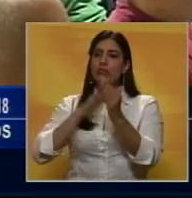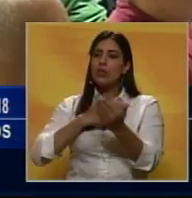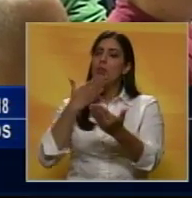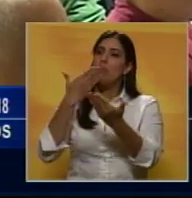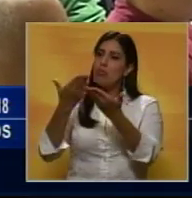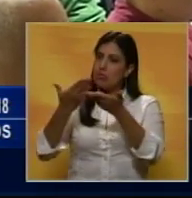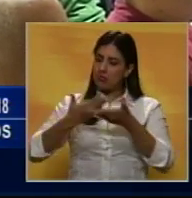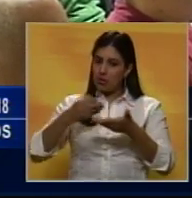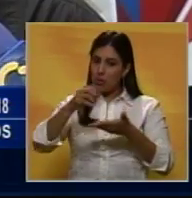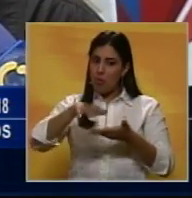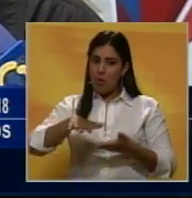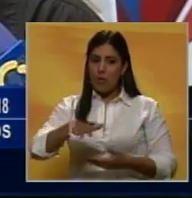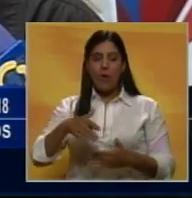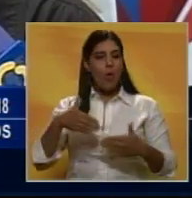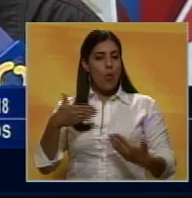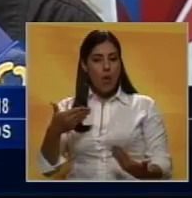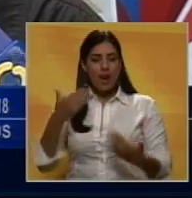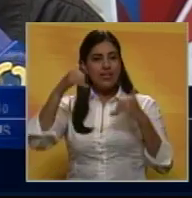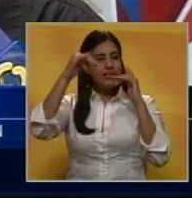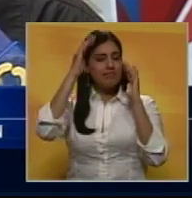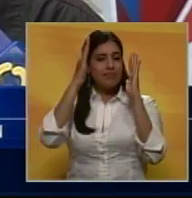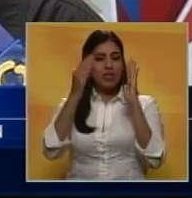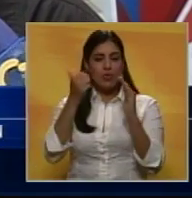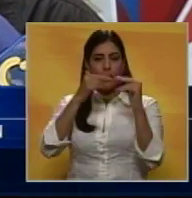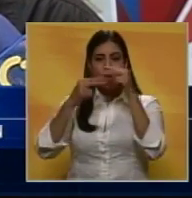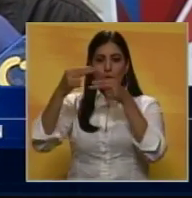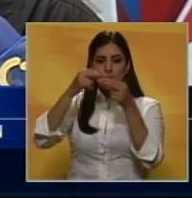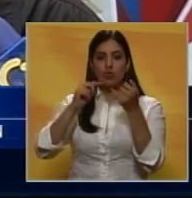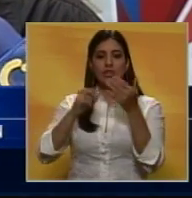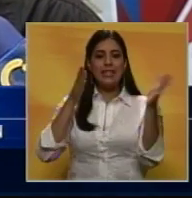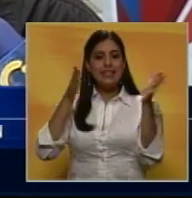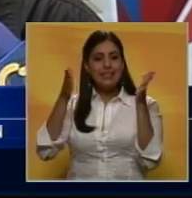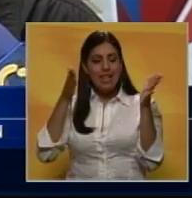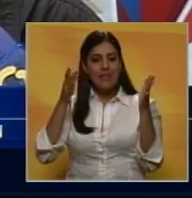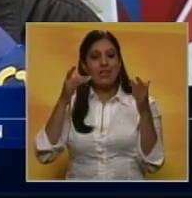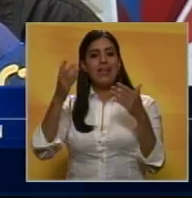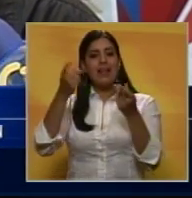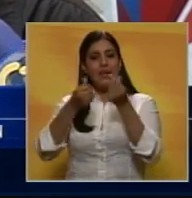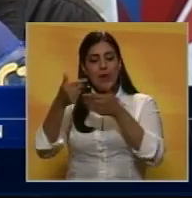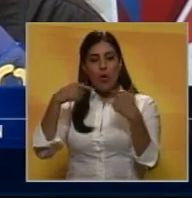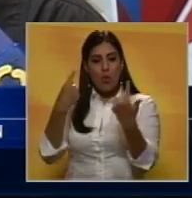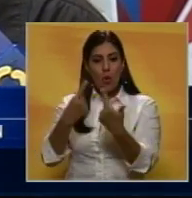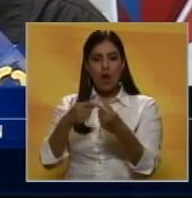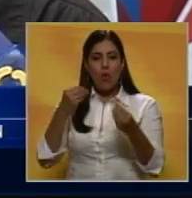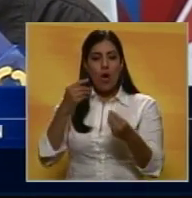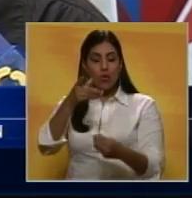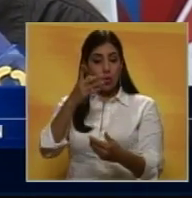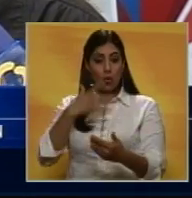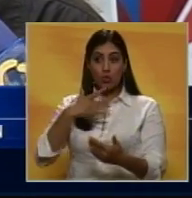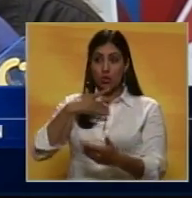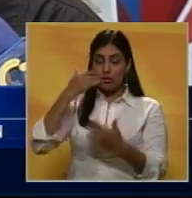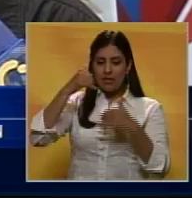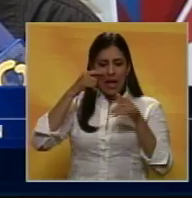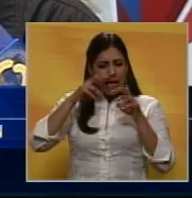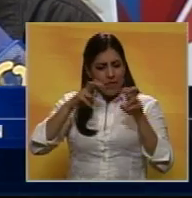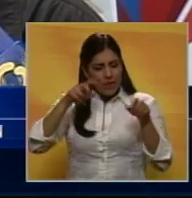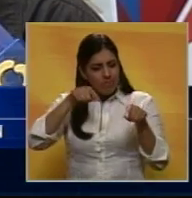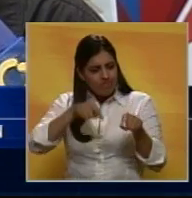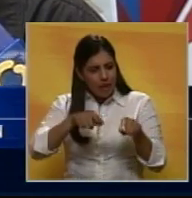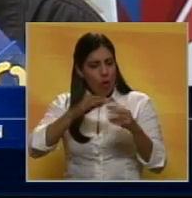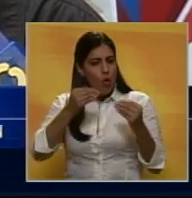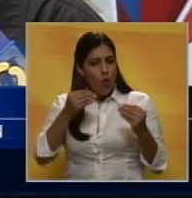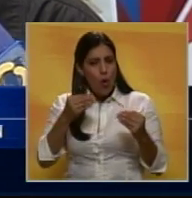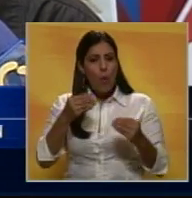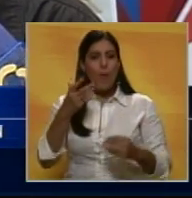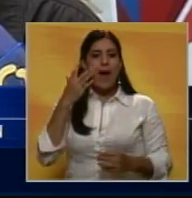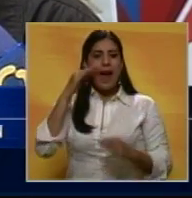sus proyectos populares. ¿Cuáles son las prioridades? Infraestructura, servicios, el tema de la economía local. Cuando bajamos a la siguiente escala, que tiene que ver